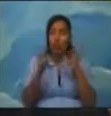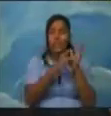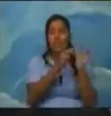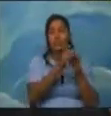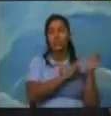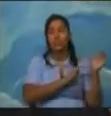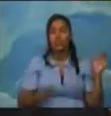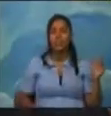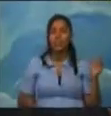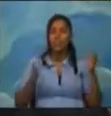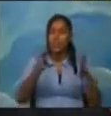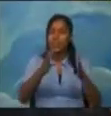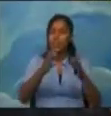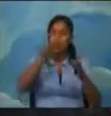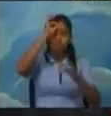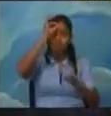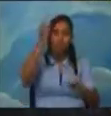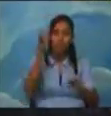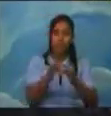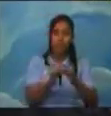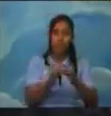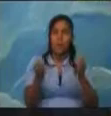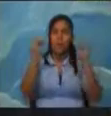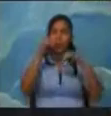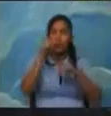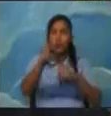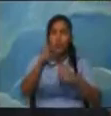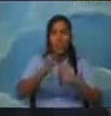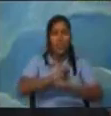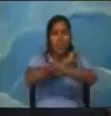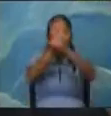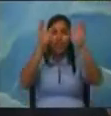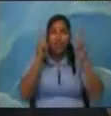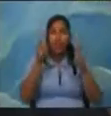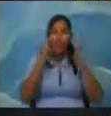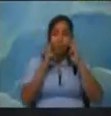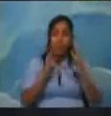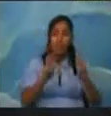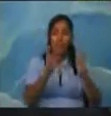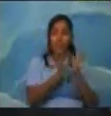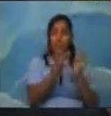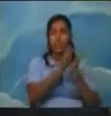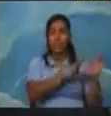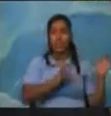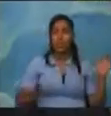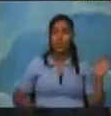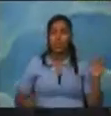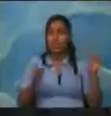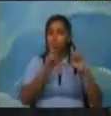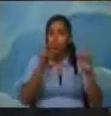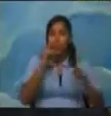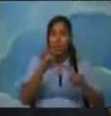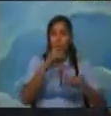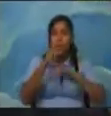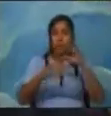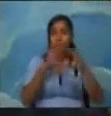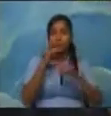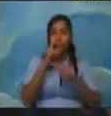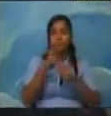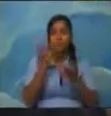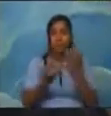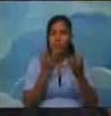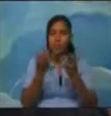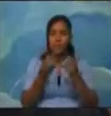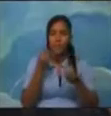autor y consumador de la fe. Ponga usted en esta mañana su mirada en Jesús. Deje de mirar el problema. Mire ese fuego que va